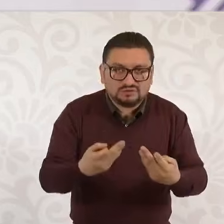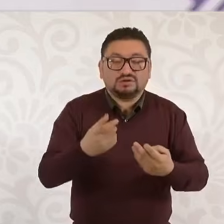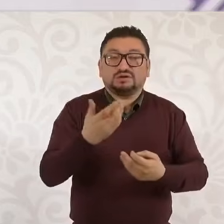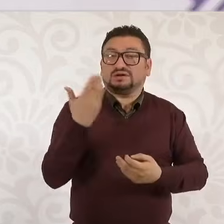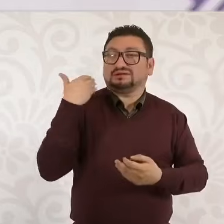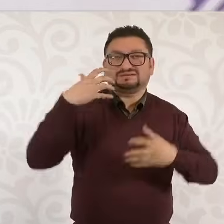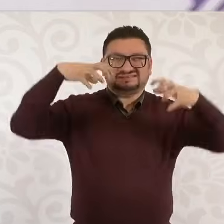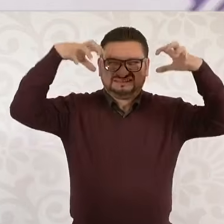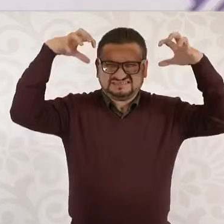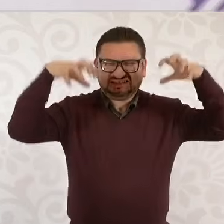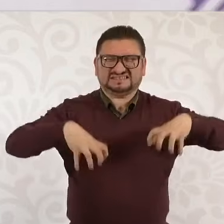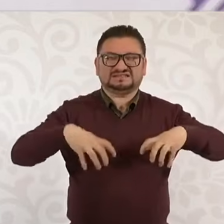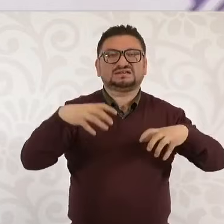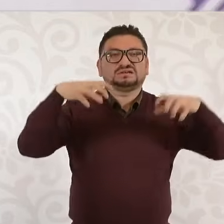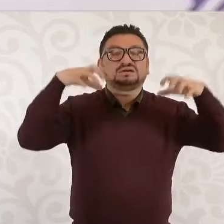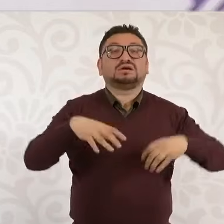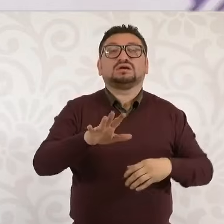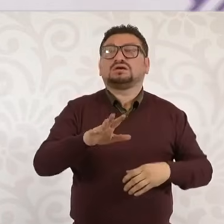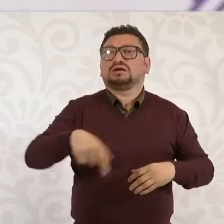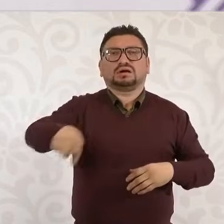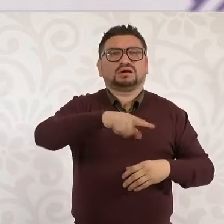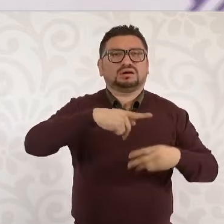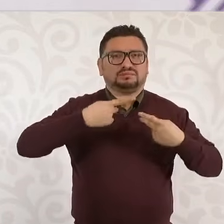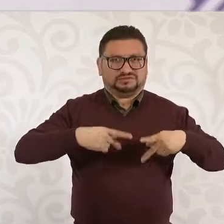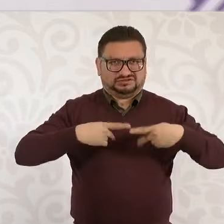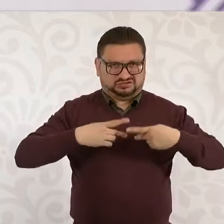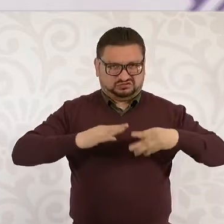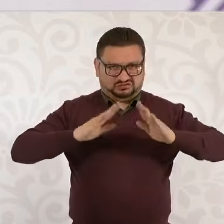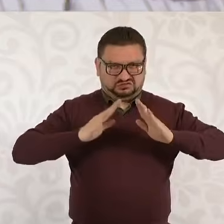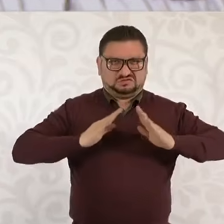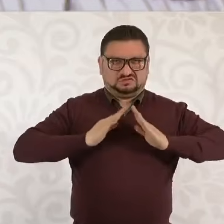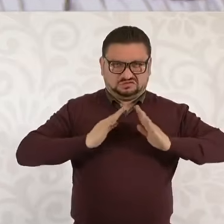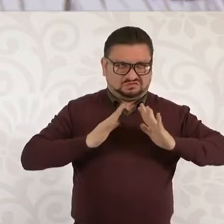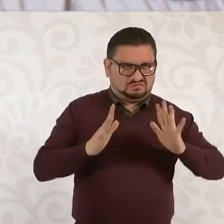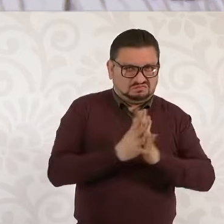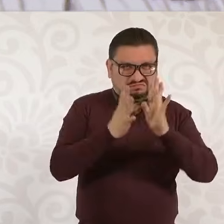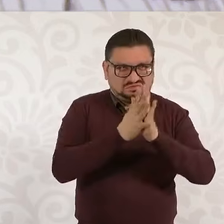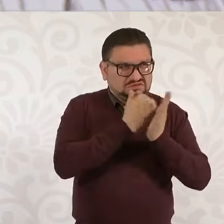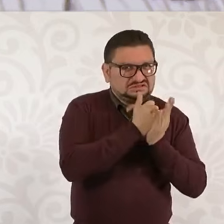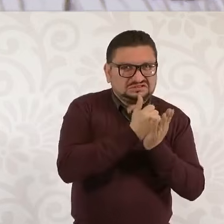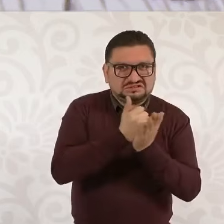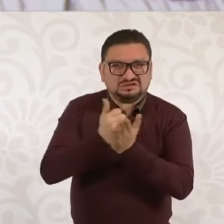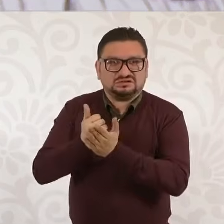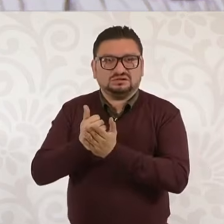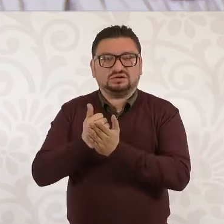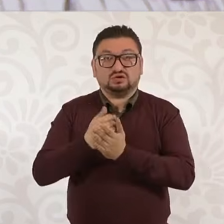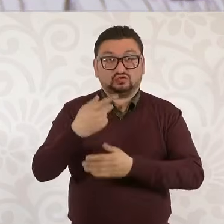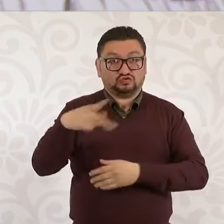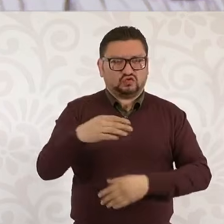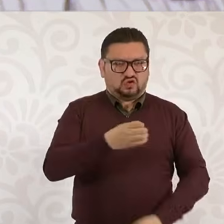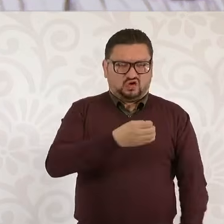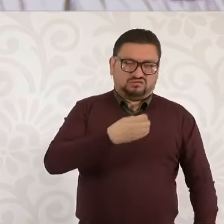lluvias, los elementos de las Fuerzas Armadas que están participando no es solo por